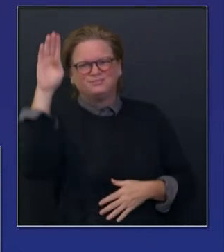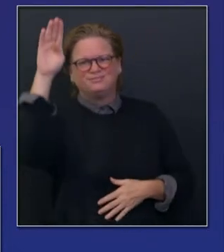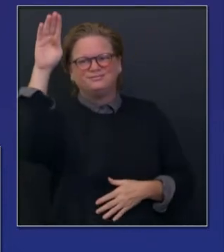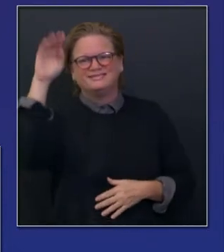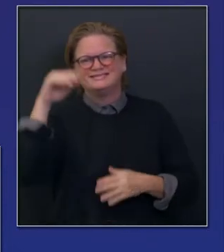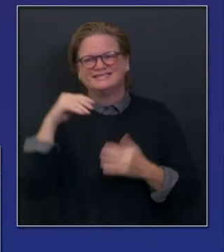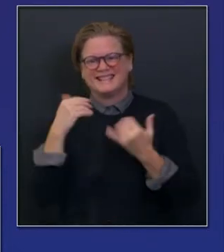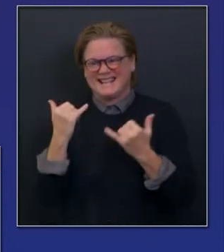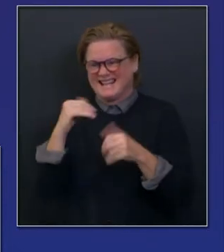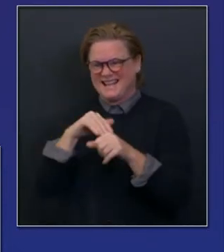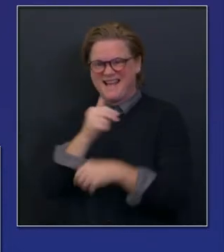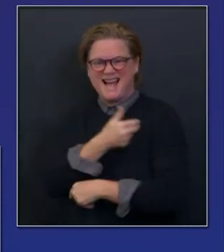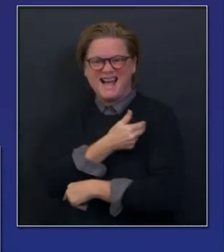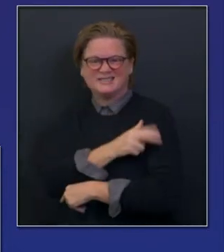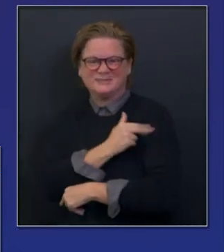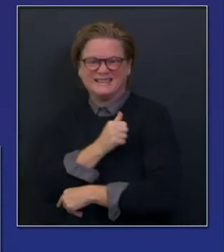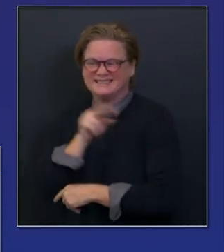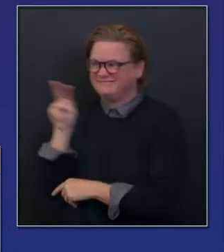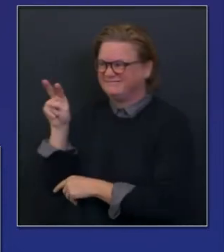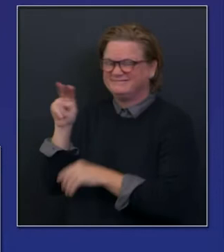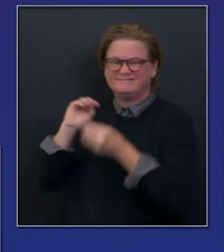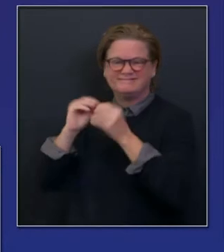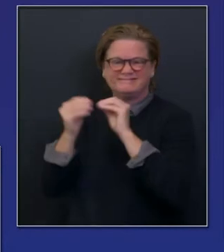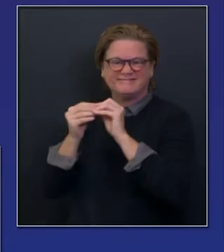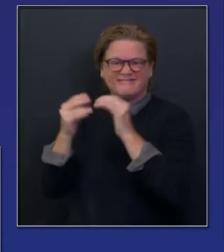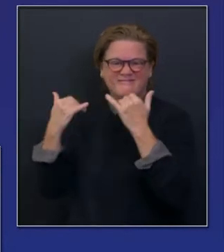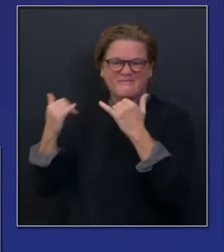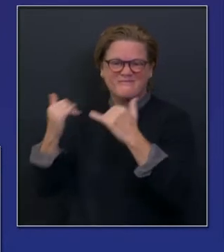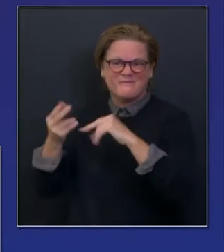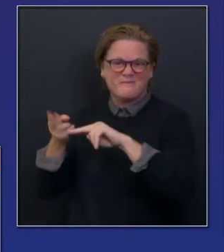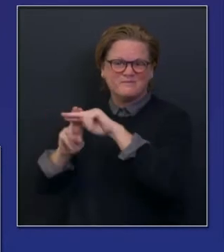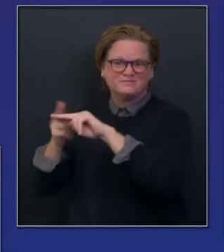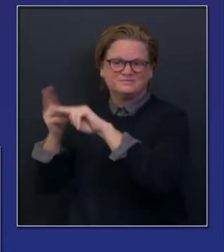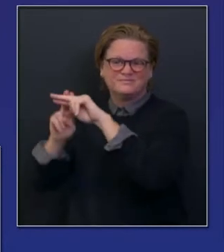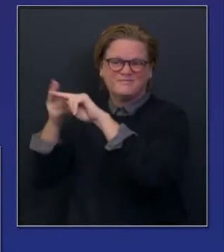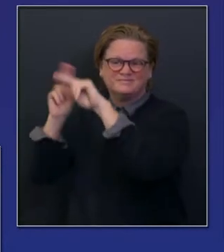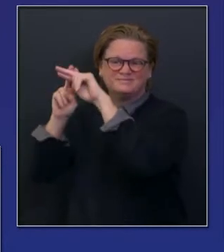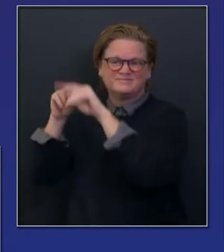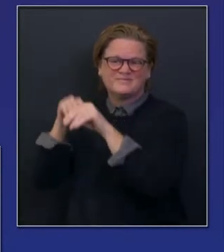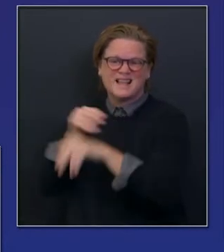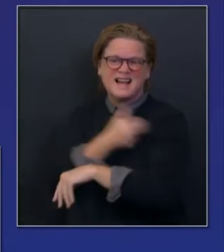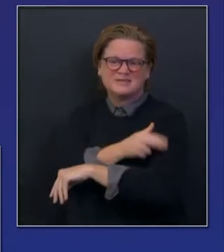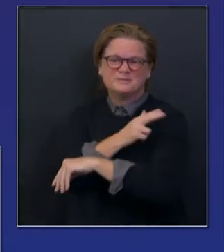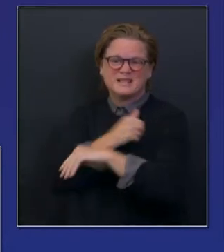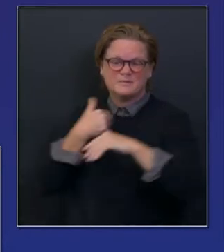68% en las hospitalizaciones, el número total de pacientes en los hospitales,